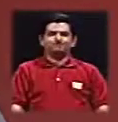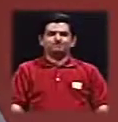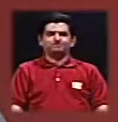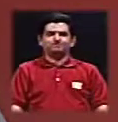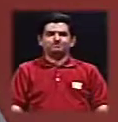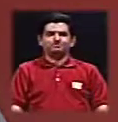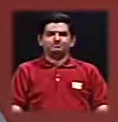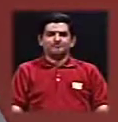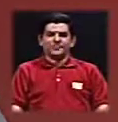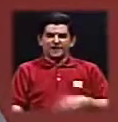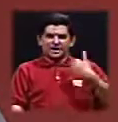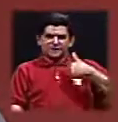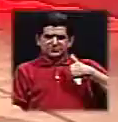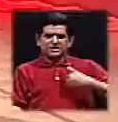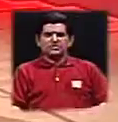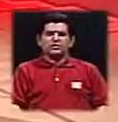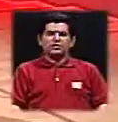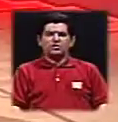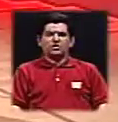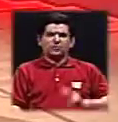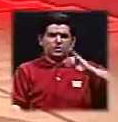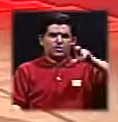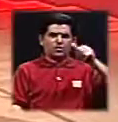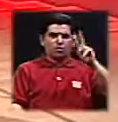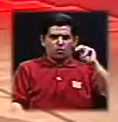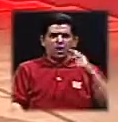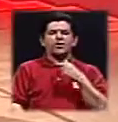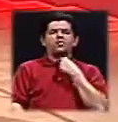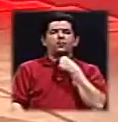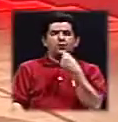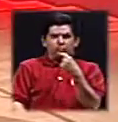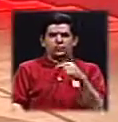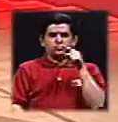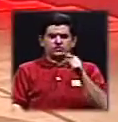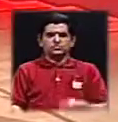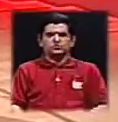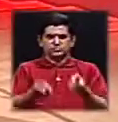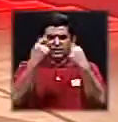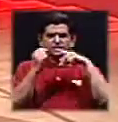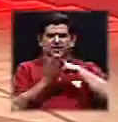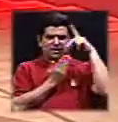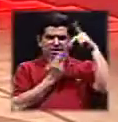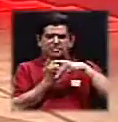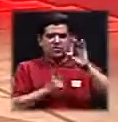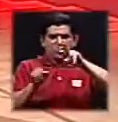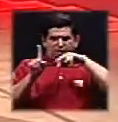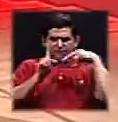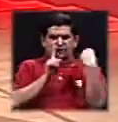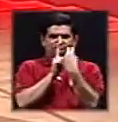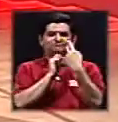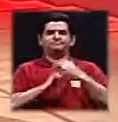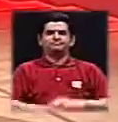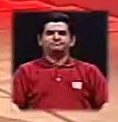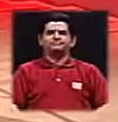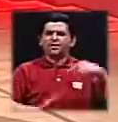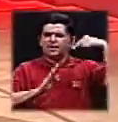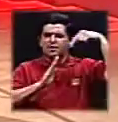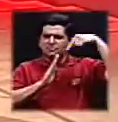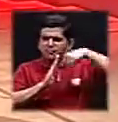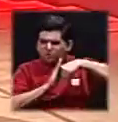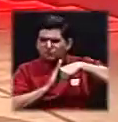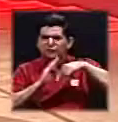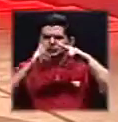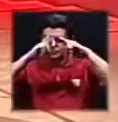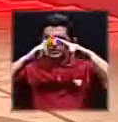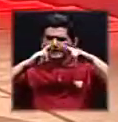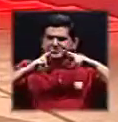Entonces, don Juan, es un placer tenerlo en este programa Puntos de Vista para profundizar